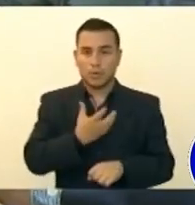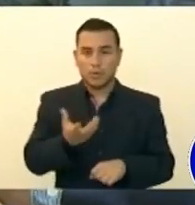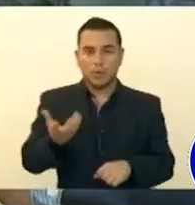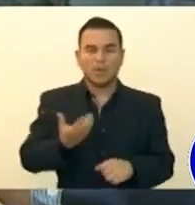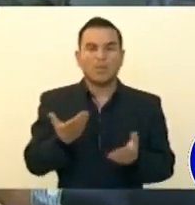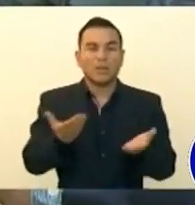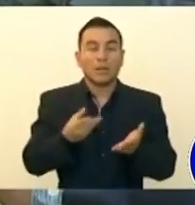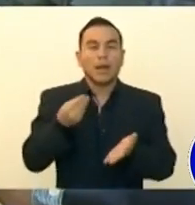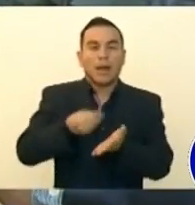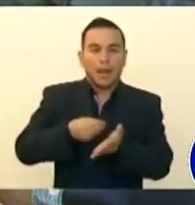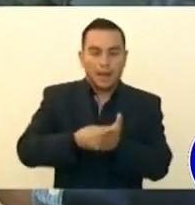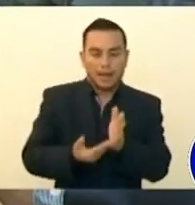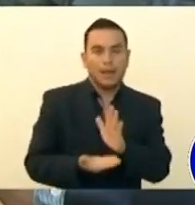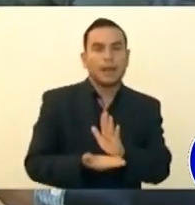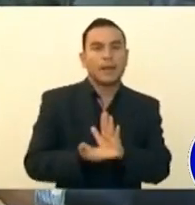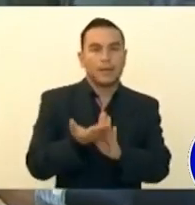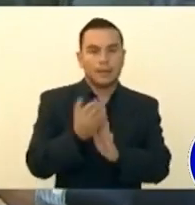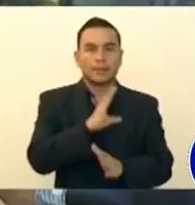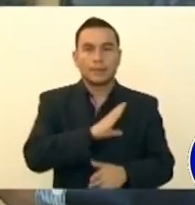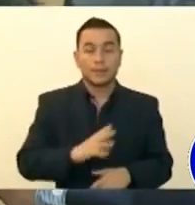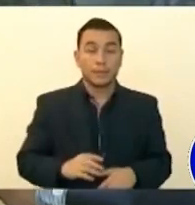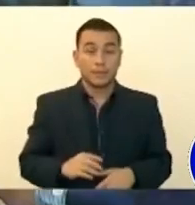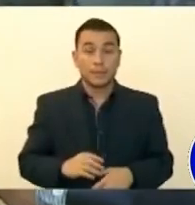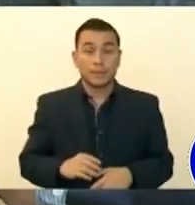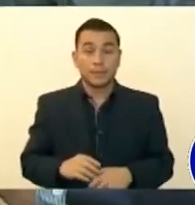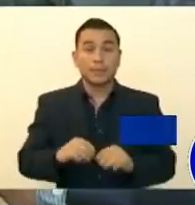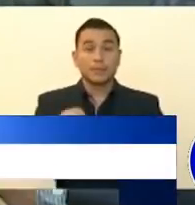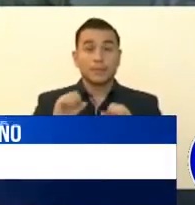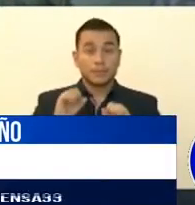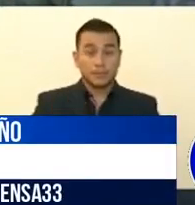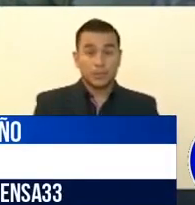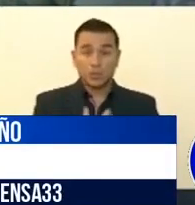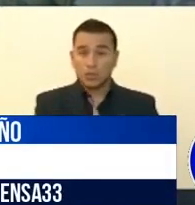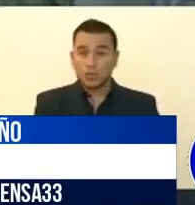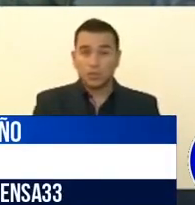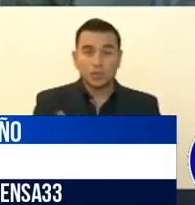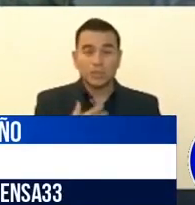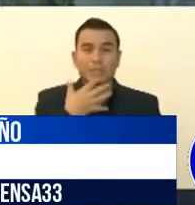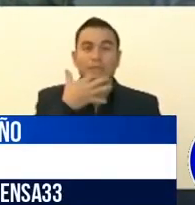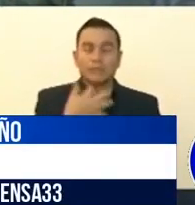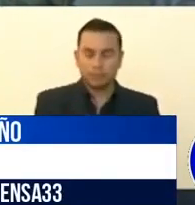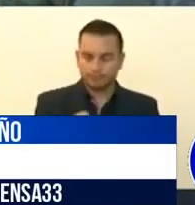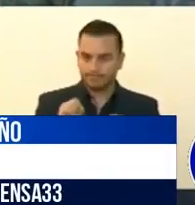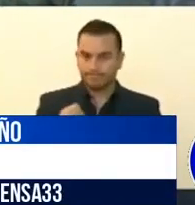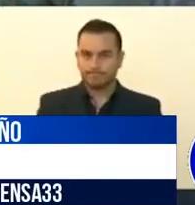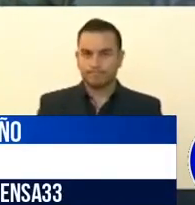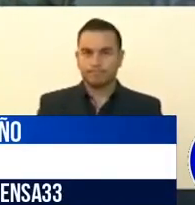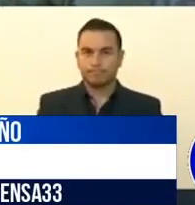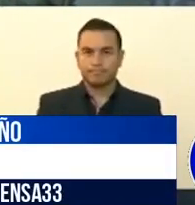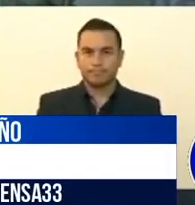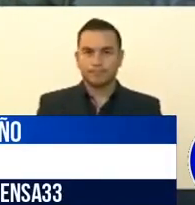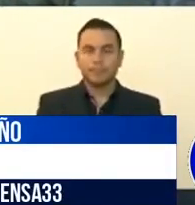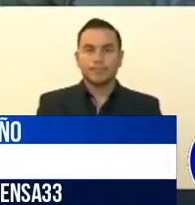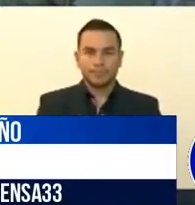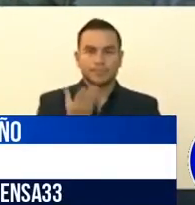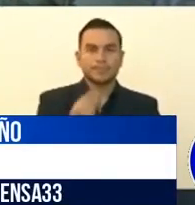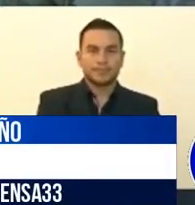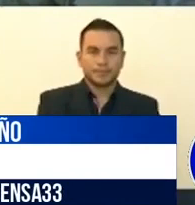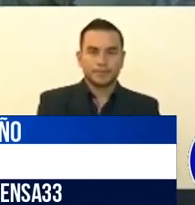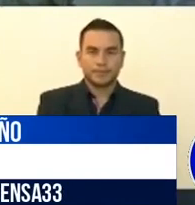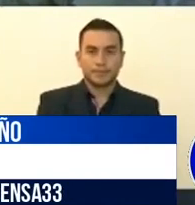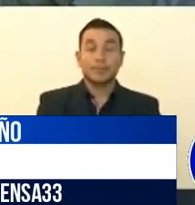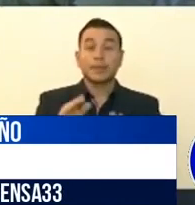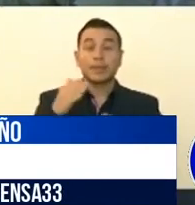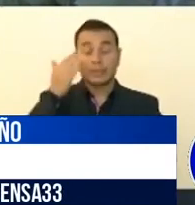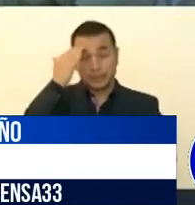una economía que pueda mantener el país, para que cuando el país se recupere, esté lista para recuperarse, creo que le vamos a hacer mucho bien al